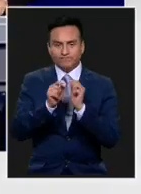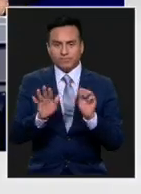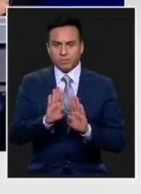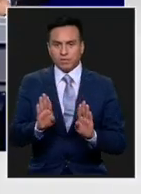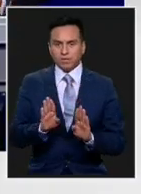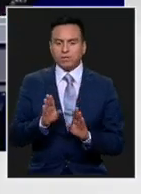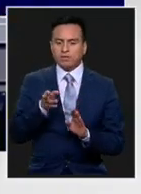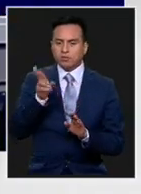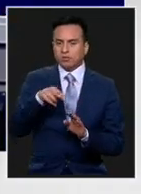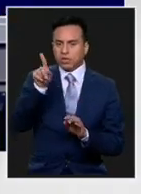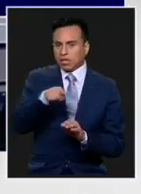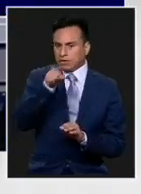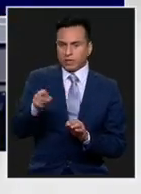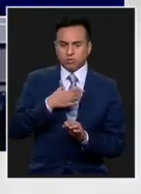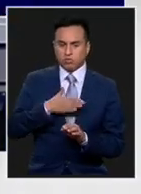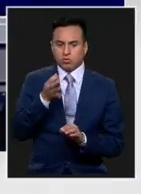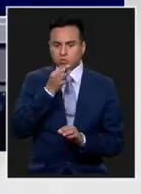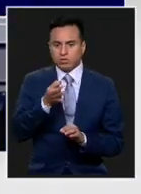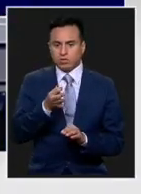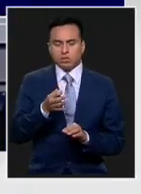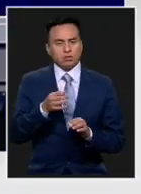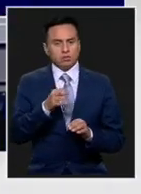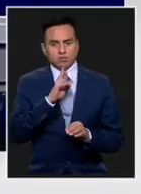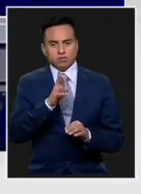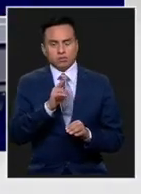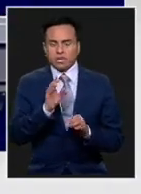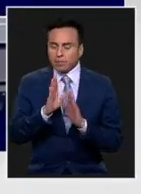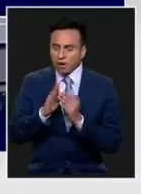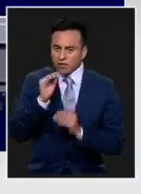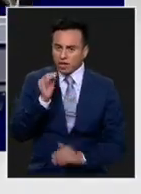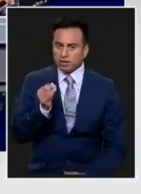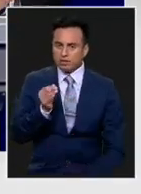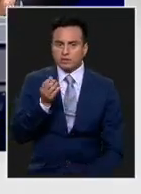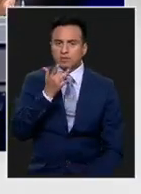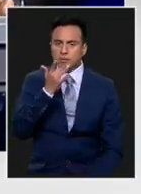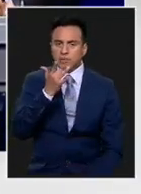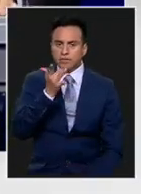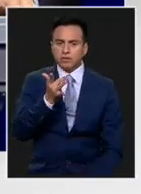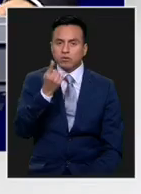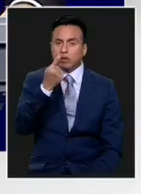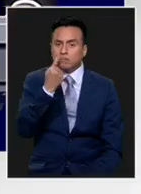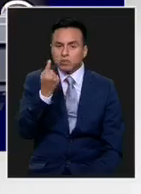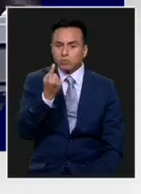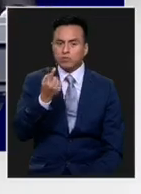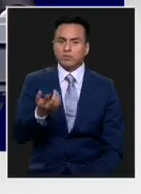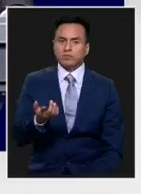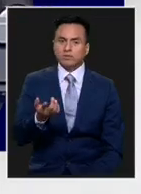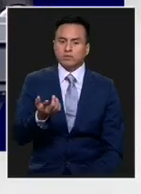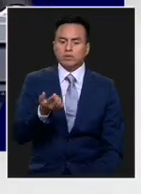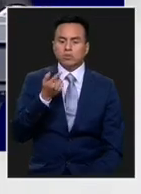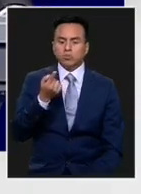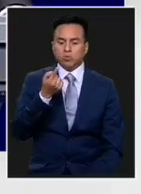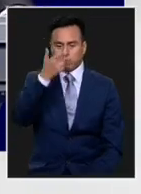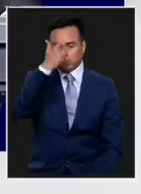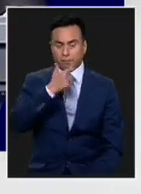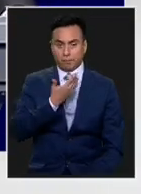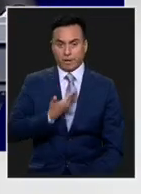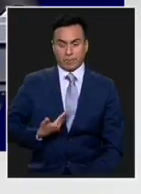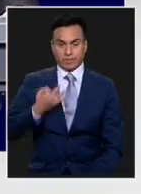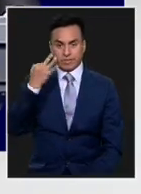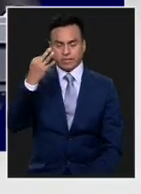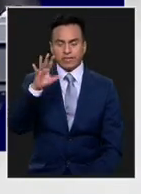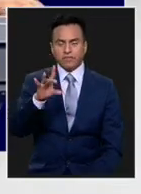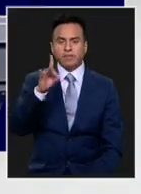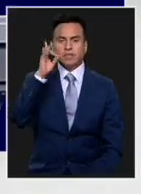no quería descalificarte. Simplemente no, te quería claro, hacer... no descalificas. Pero no. Déjame hablar. Simplemente te quería hacer una pregunta. De que uno para poder ser presidente tiene